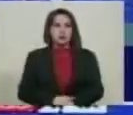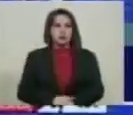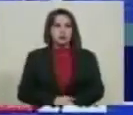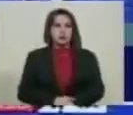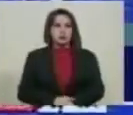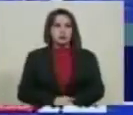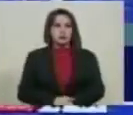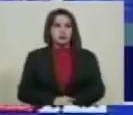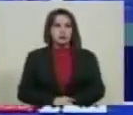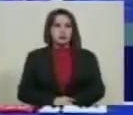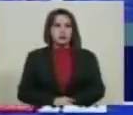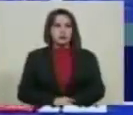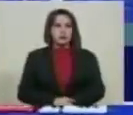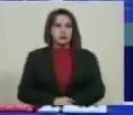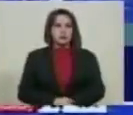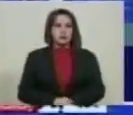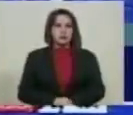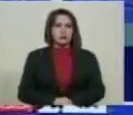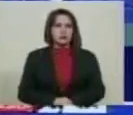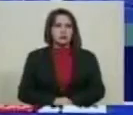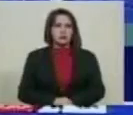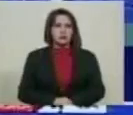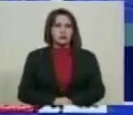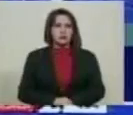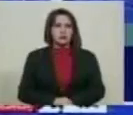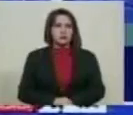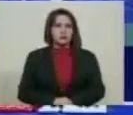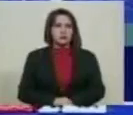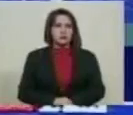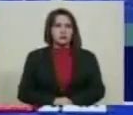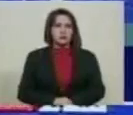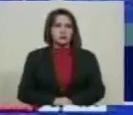en ese viaje que creó tanta roncha en la derecha,